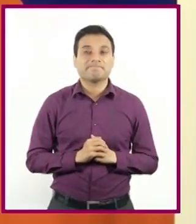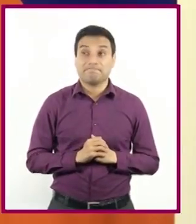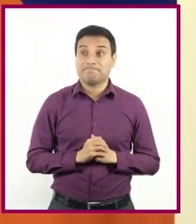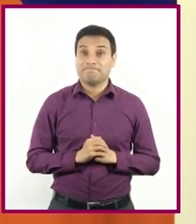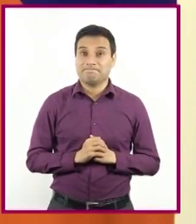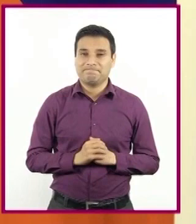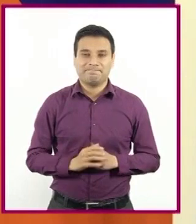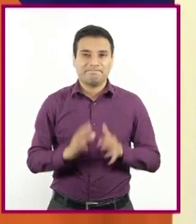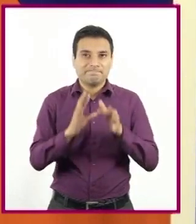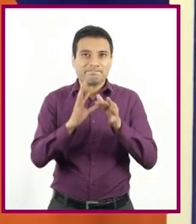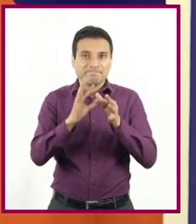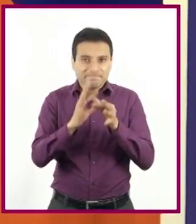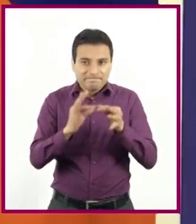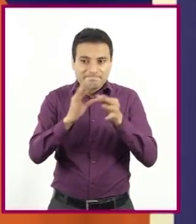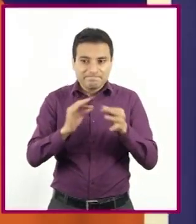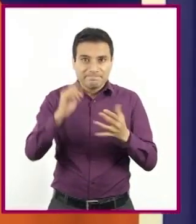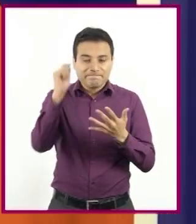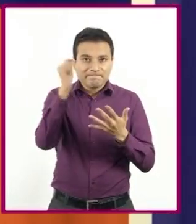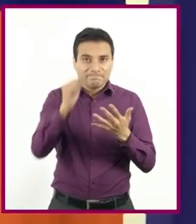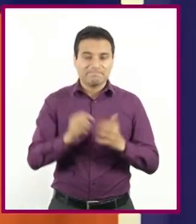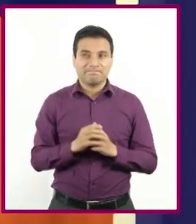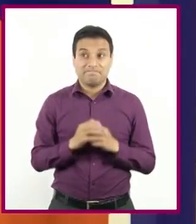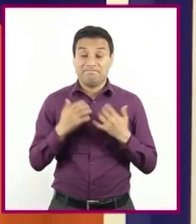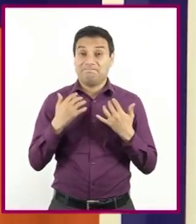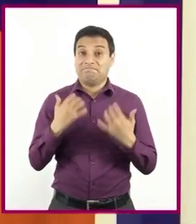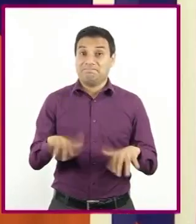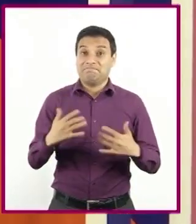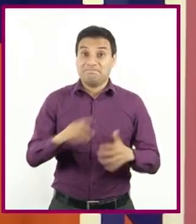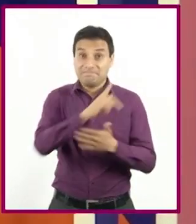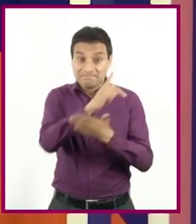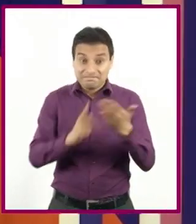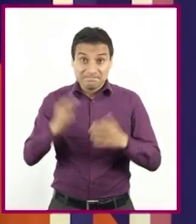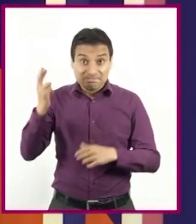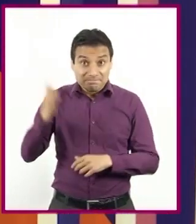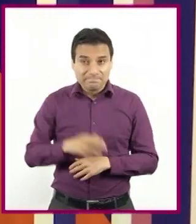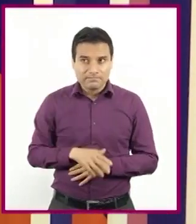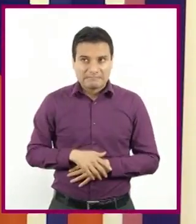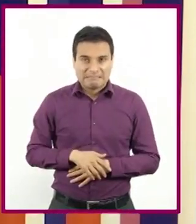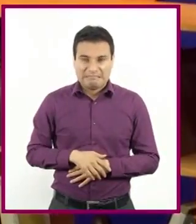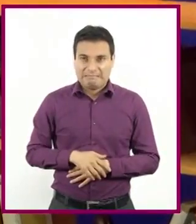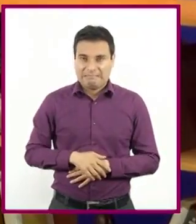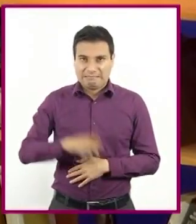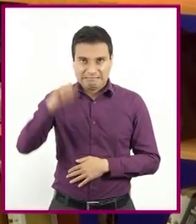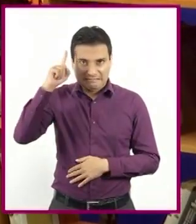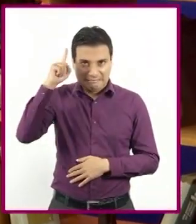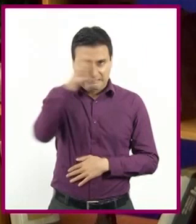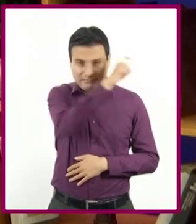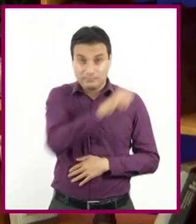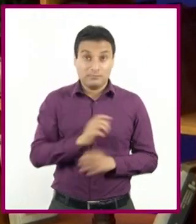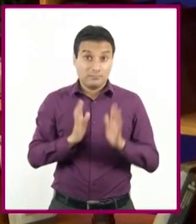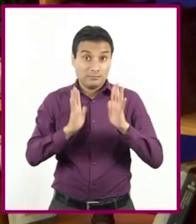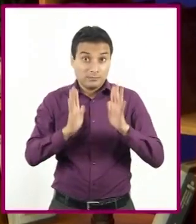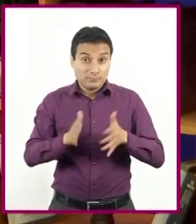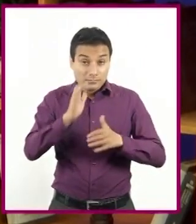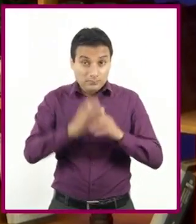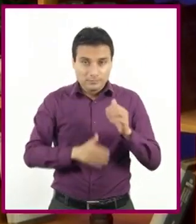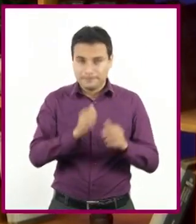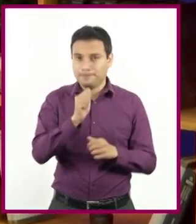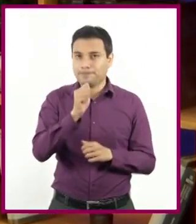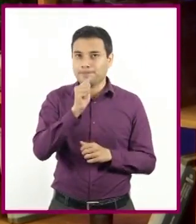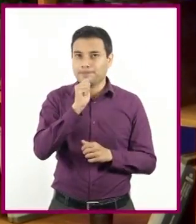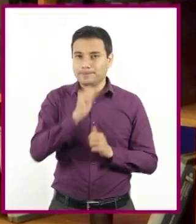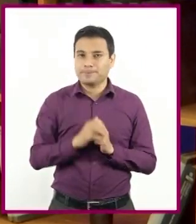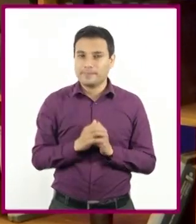hemos visto, me asombro cada vez más de todo lo que hay detrás de un programa de radio. Pero no hemos terminado. Nos queda